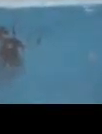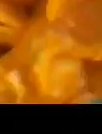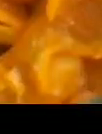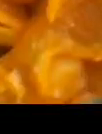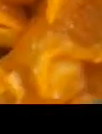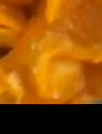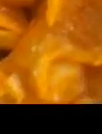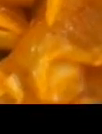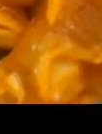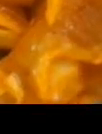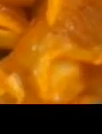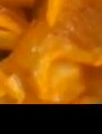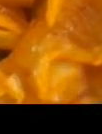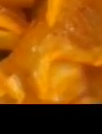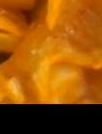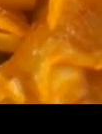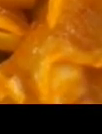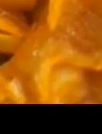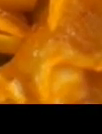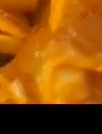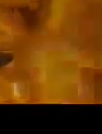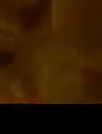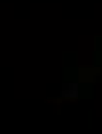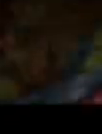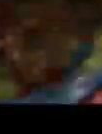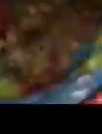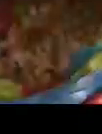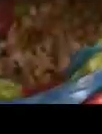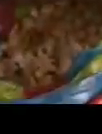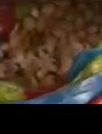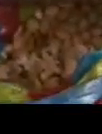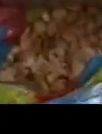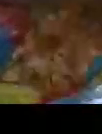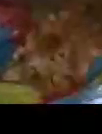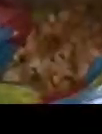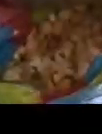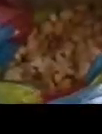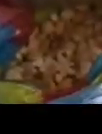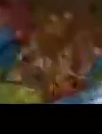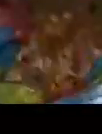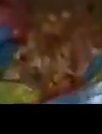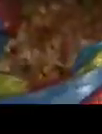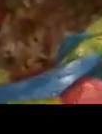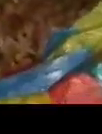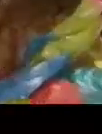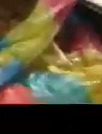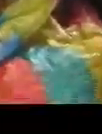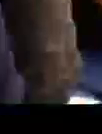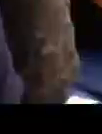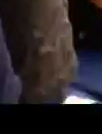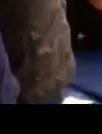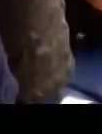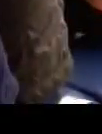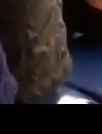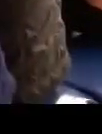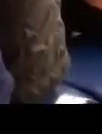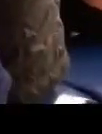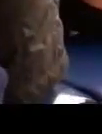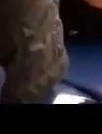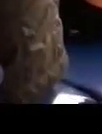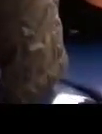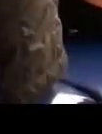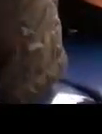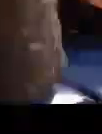Lo curioso es que ahora tiene un nuevo ingrediente. Claro, la oreja del chancho. Lo que pasa es que tiene cartílago, entonces hay gente